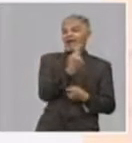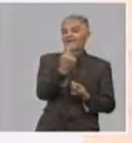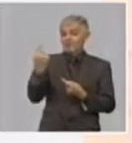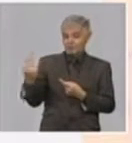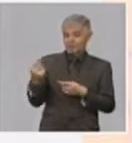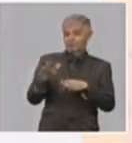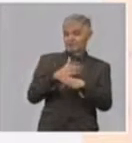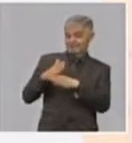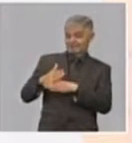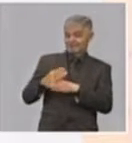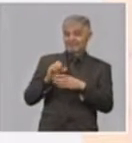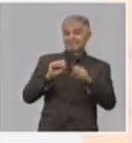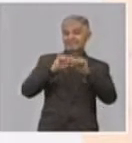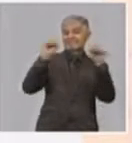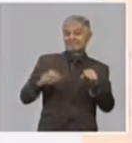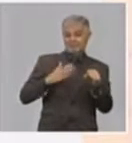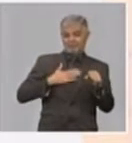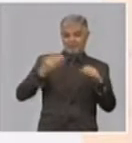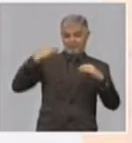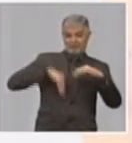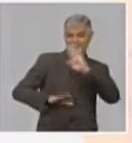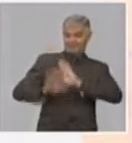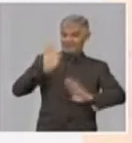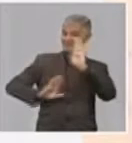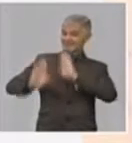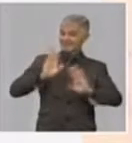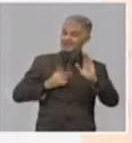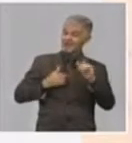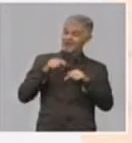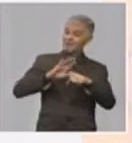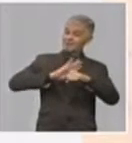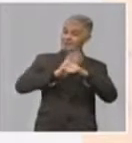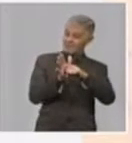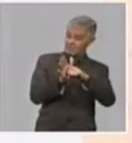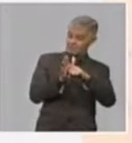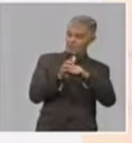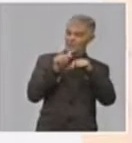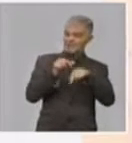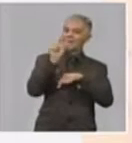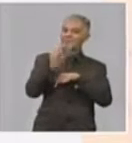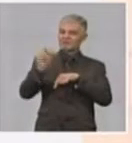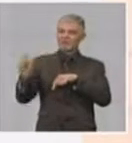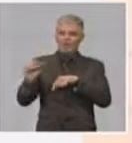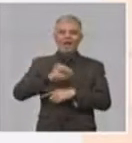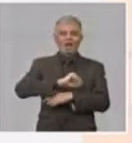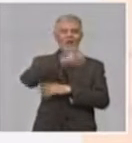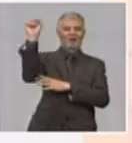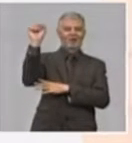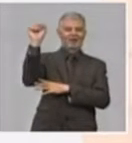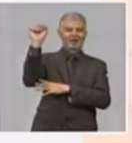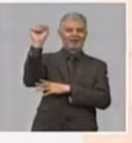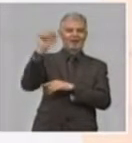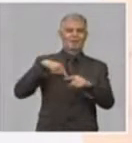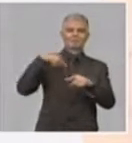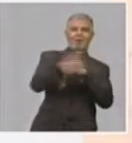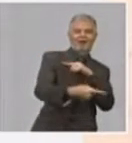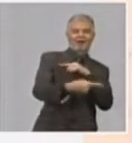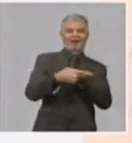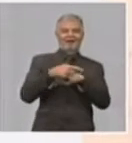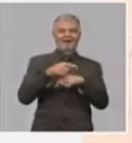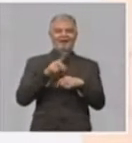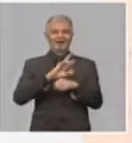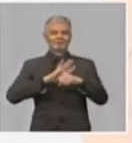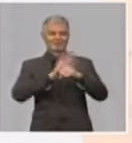del sistema inmune con el virus, esos individuos son exitosos, porque esos individuos, su